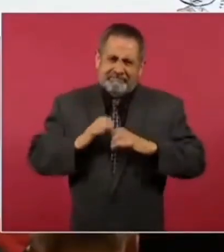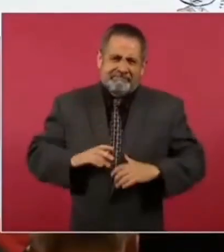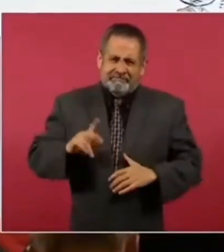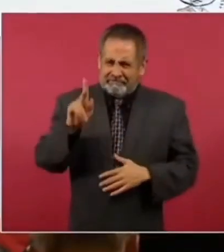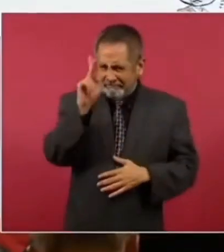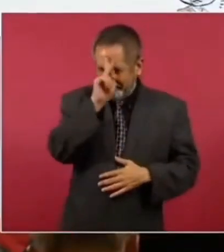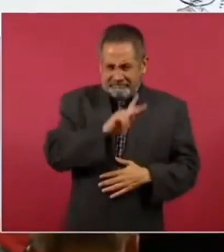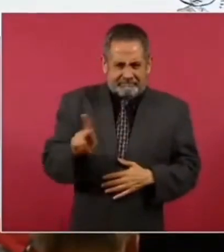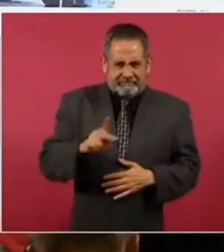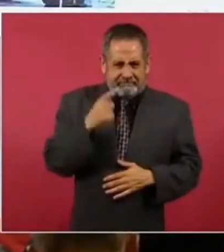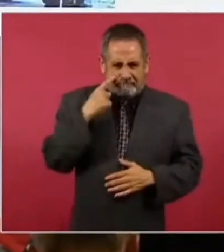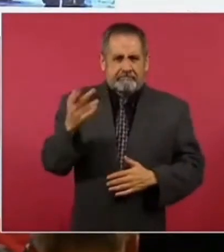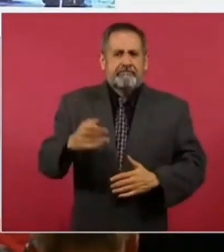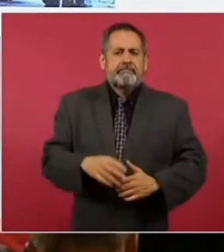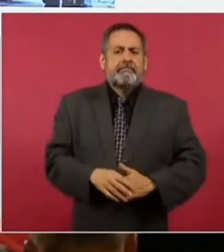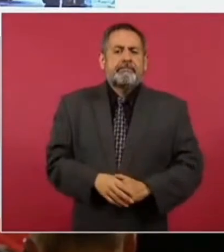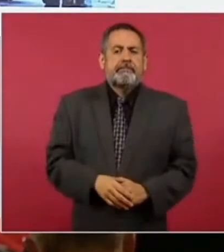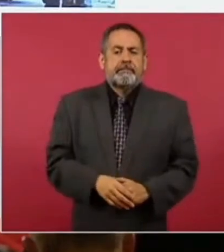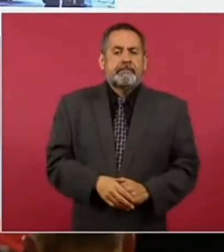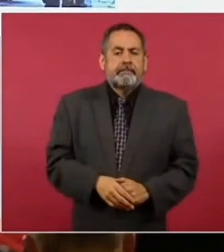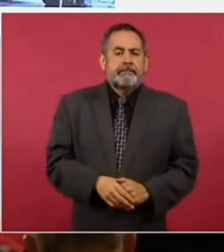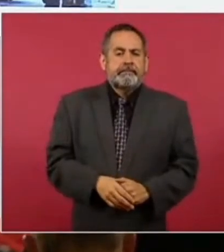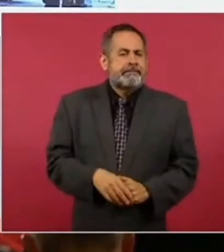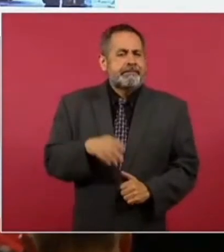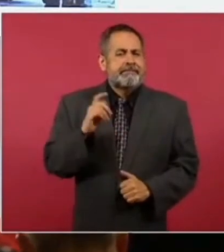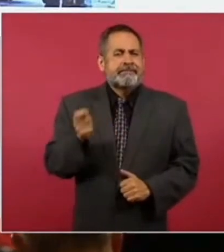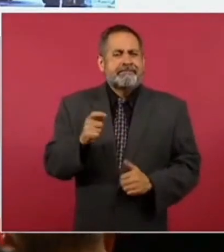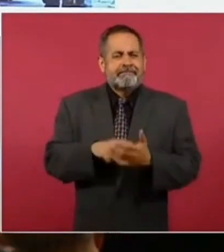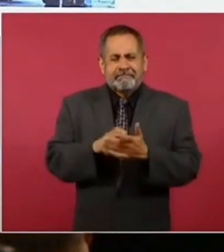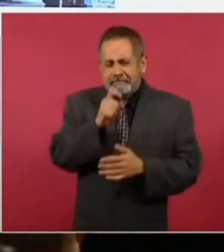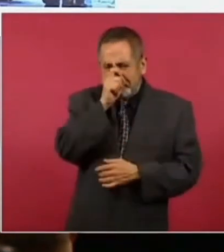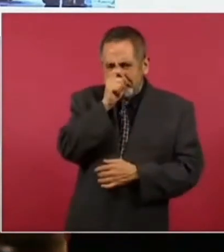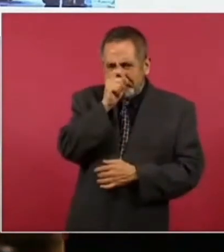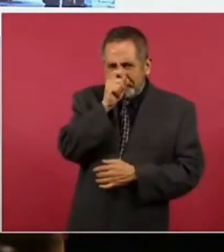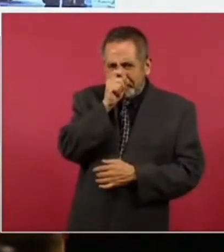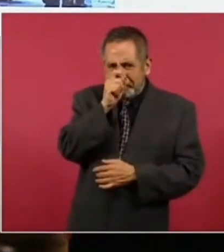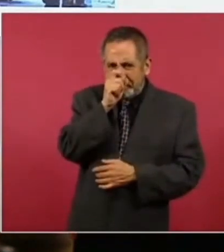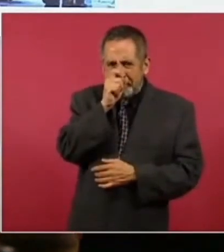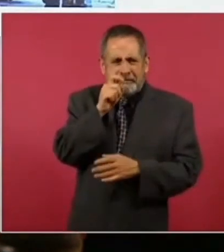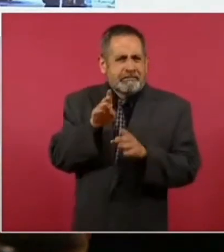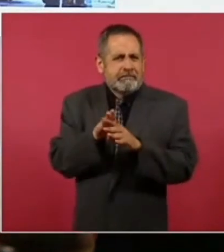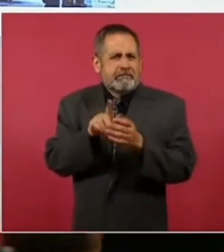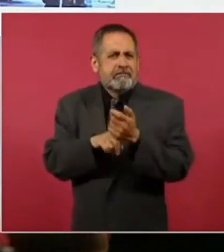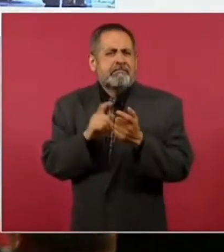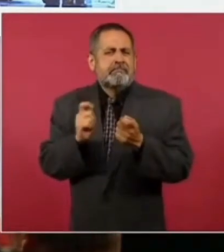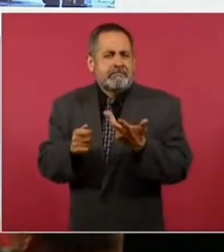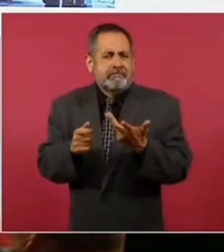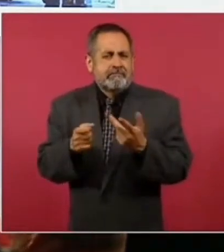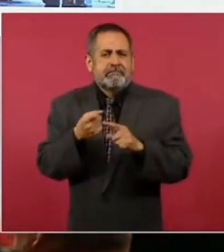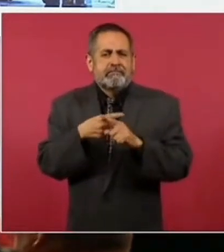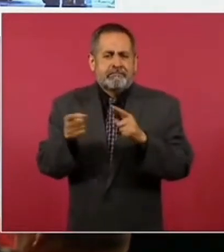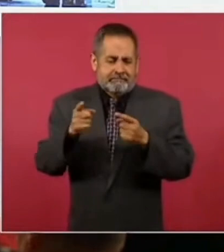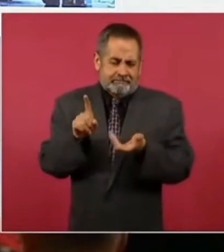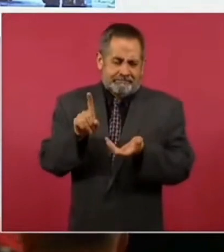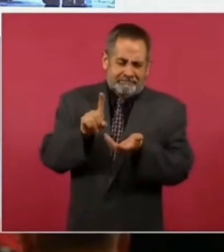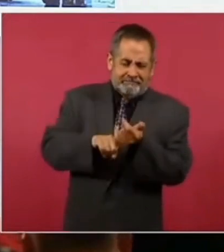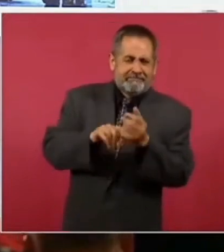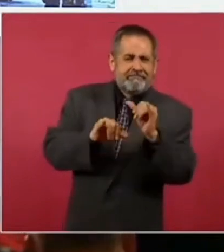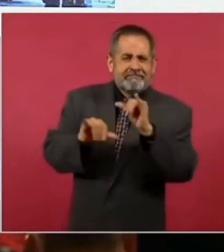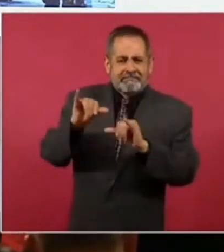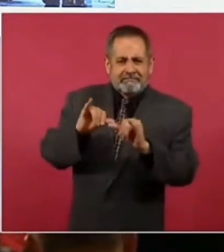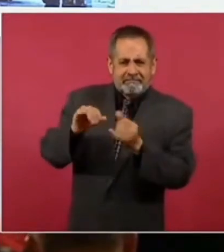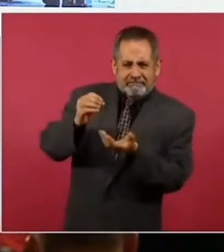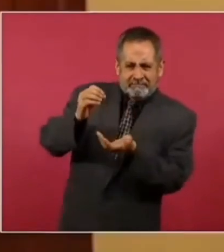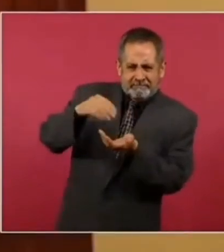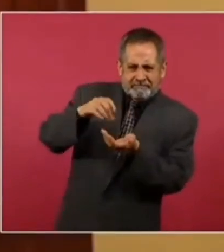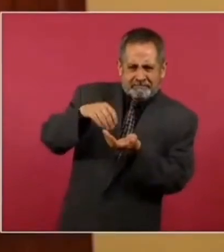drogas. La siguiente, por favor. ¿Qué son estos inhalantes o inhalables? Son un grupo de sustancias químicas tóxicas